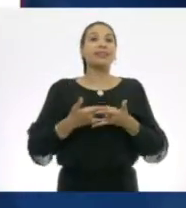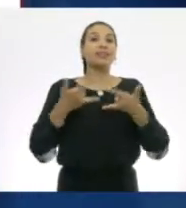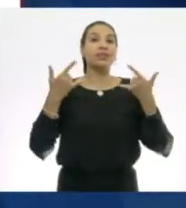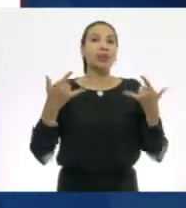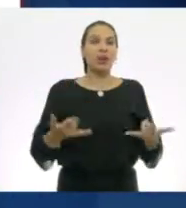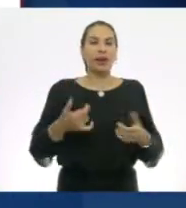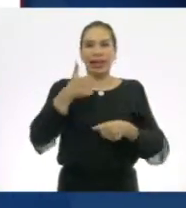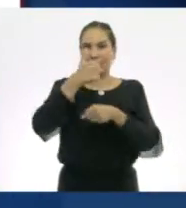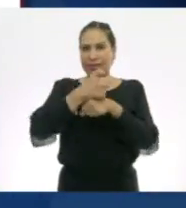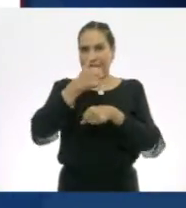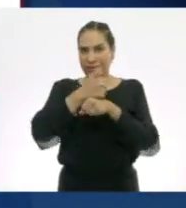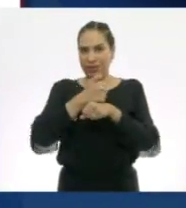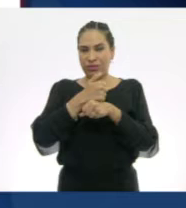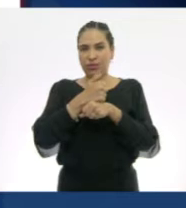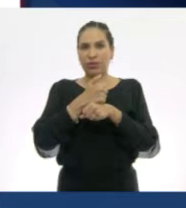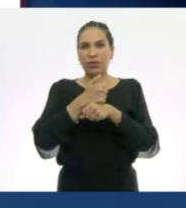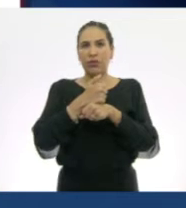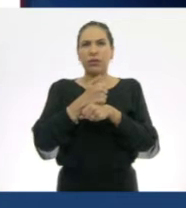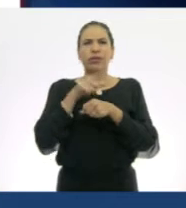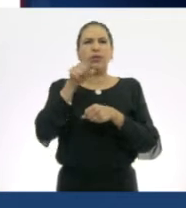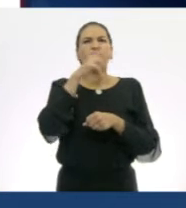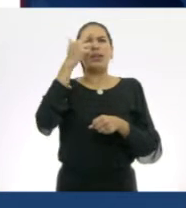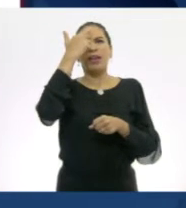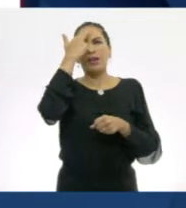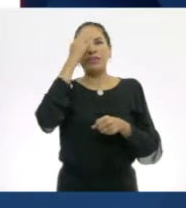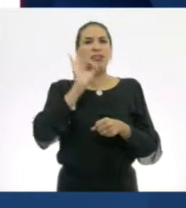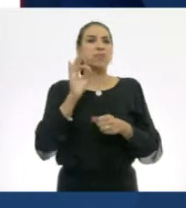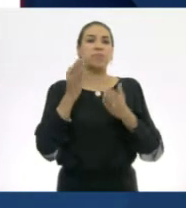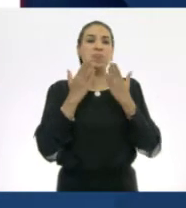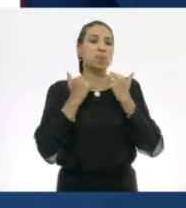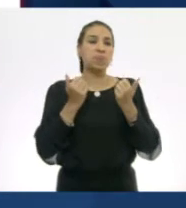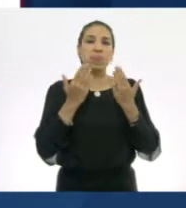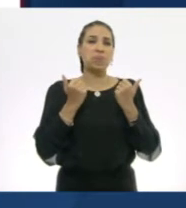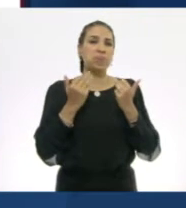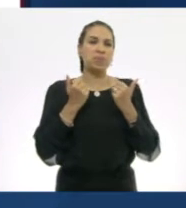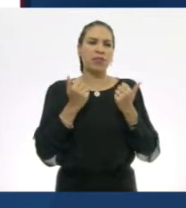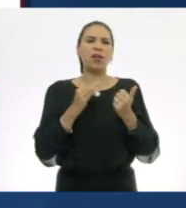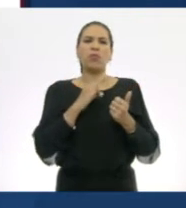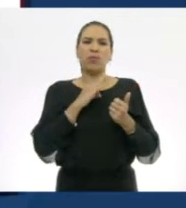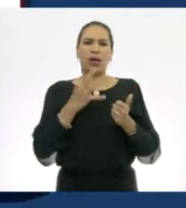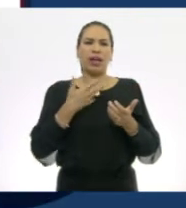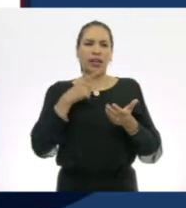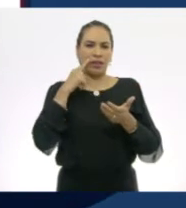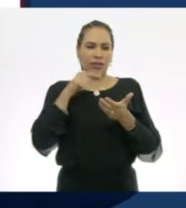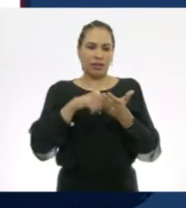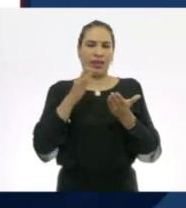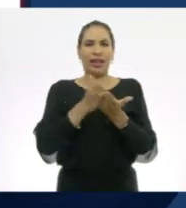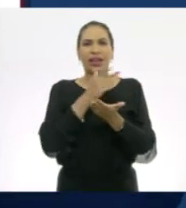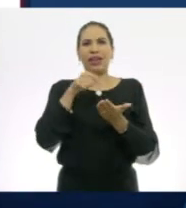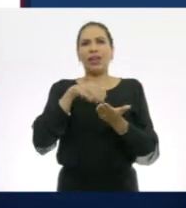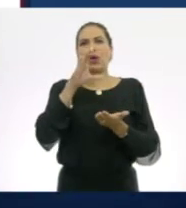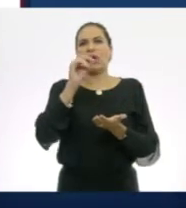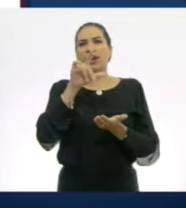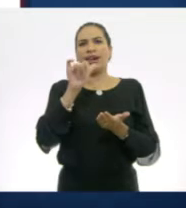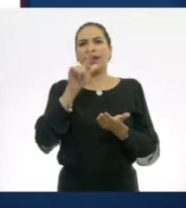historia para sexto grado. Recuerden que si no lo tienen, lo pueden consultar en la página de